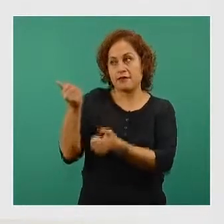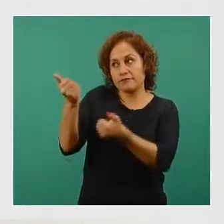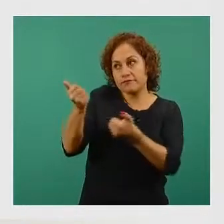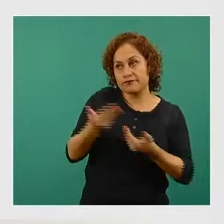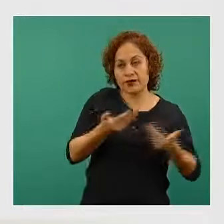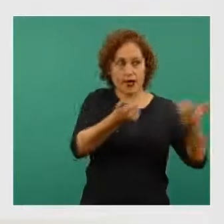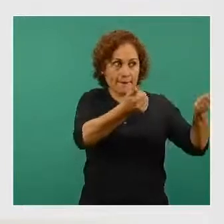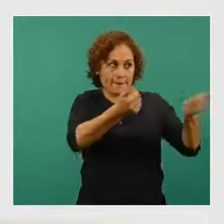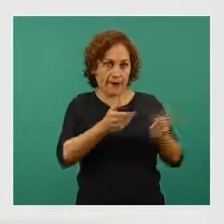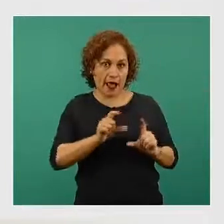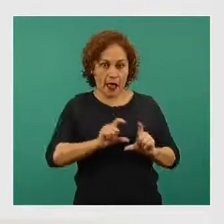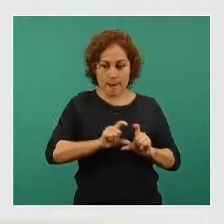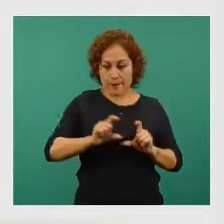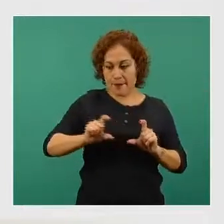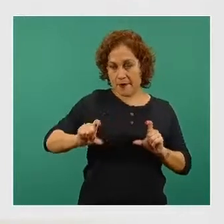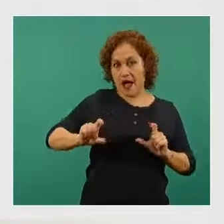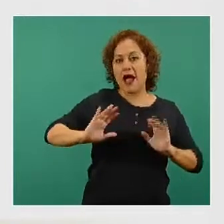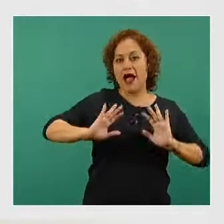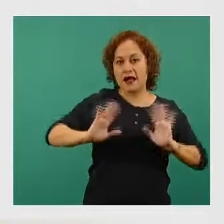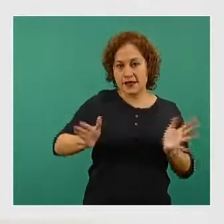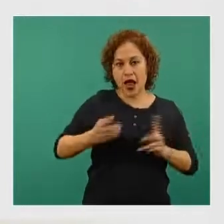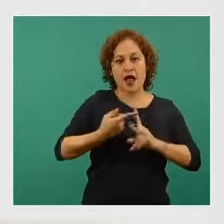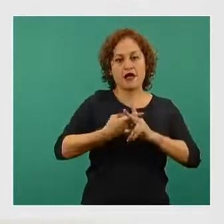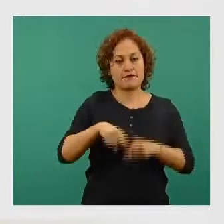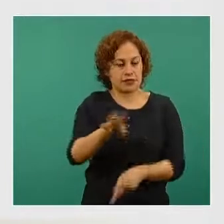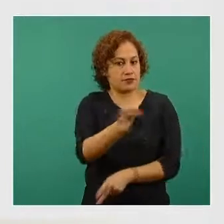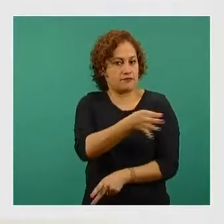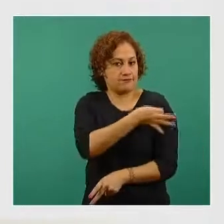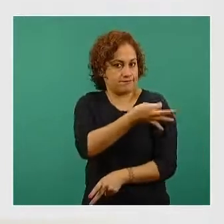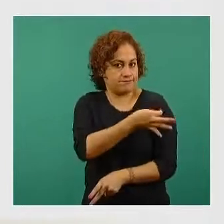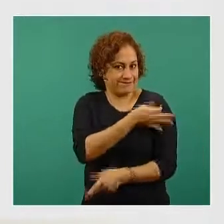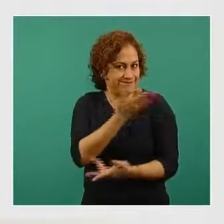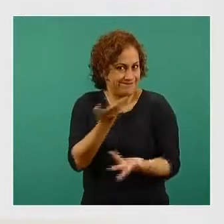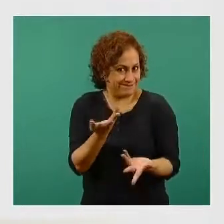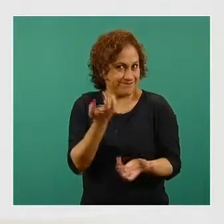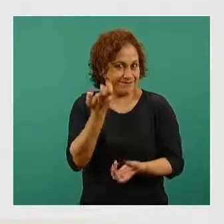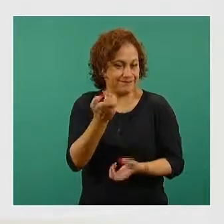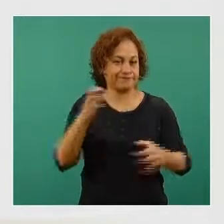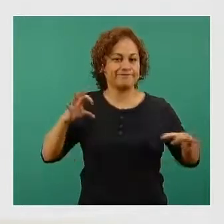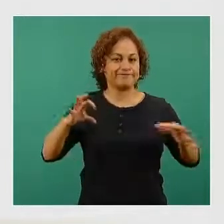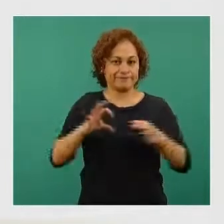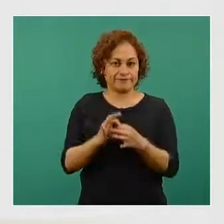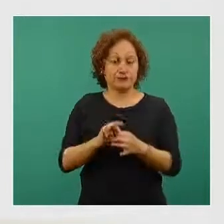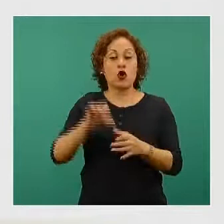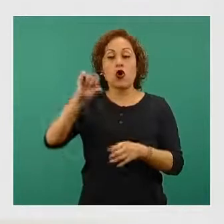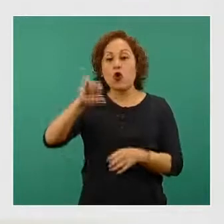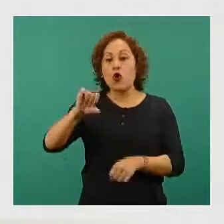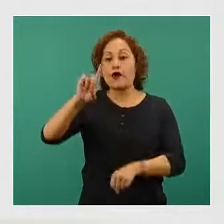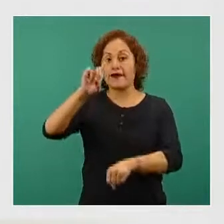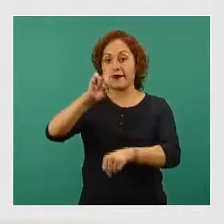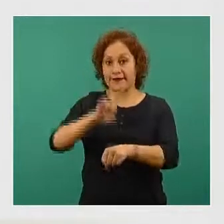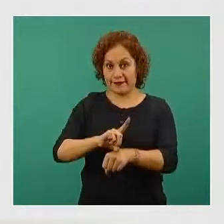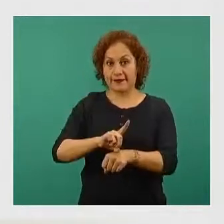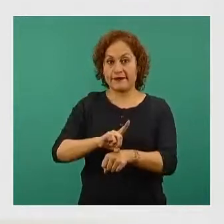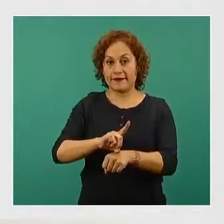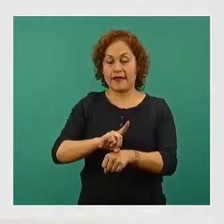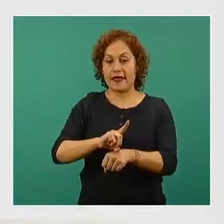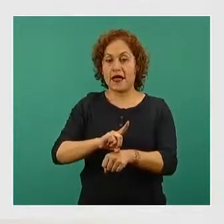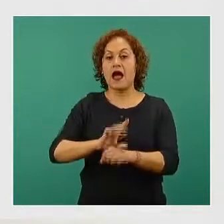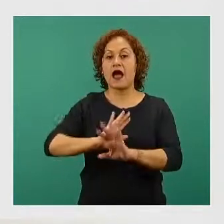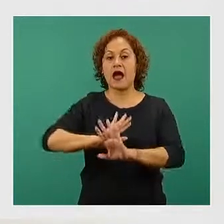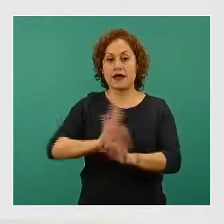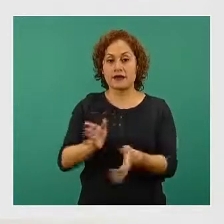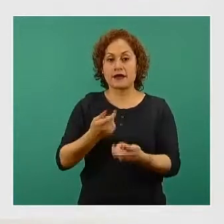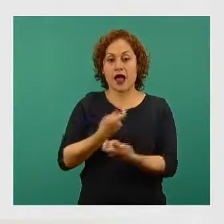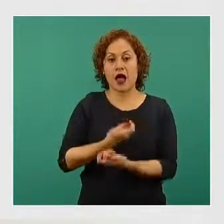para que éstas puedan distribuirse y aplicarse. En función de eso, recordemos que justo el día de hoy inició ya la distribución de